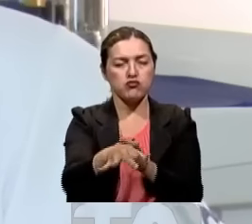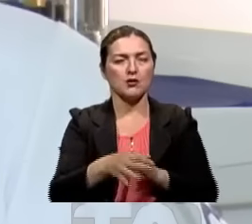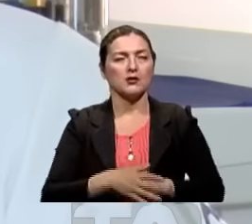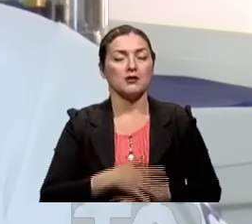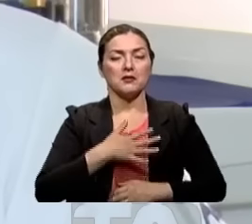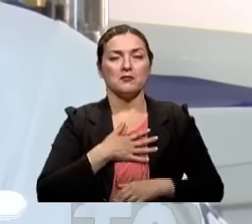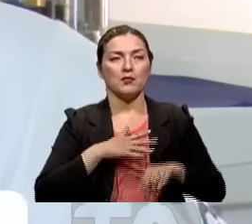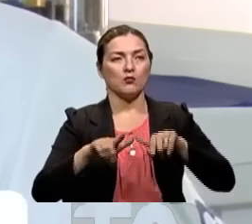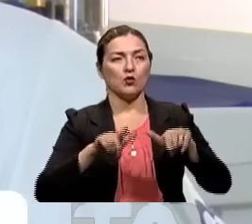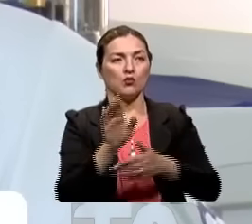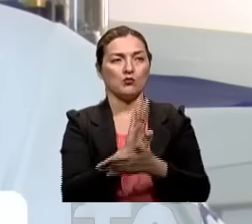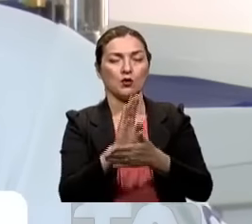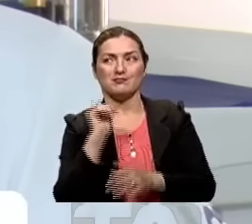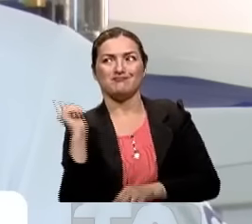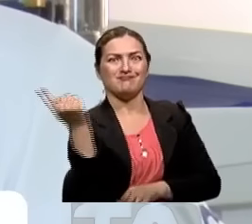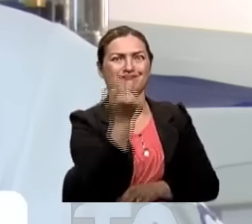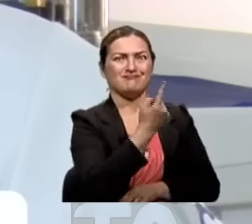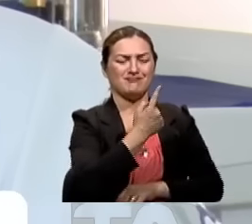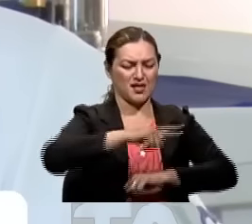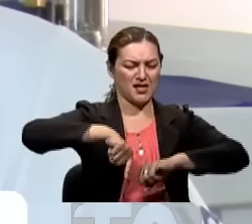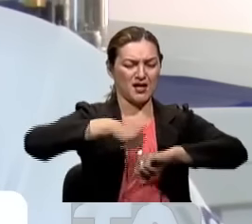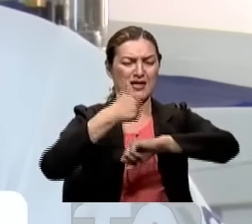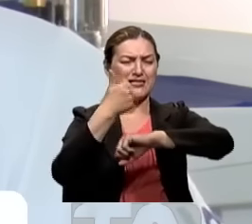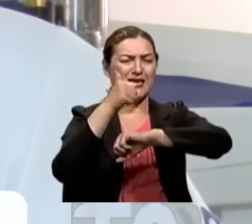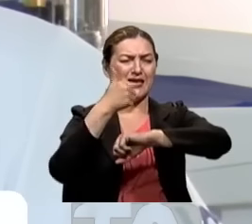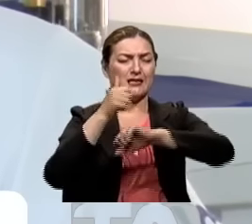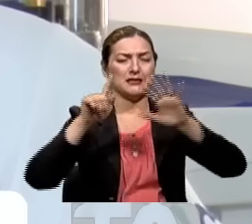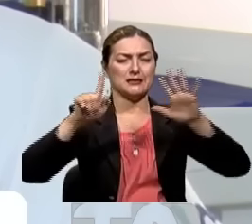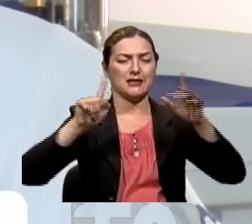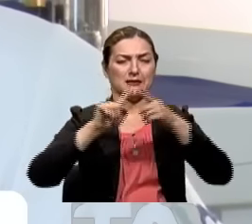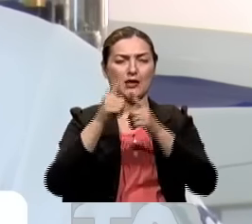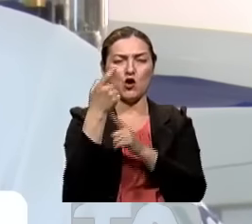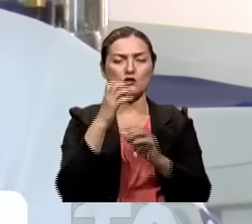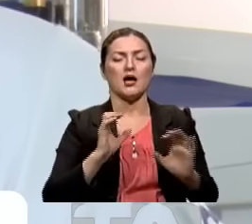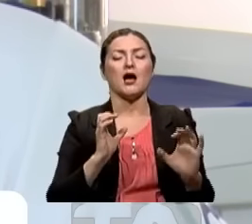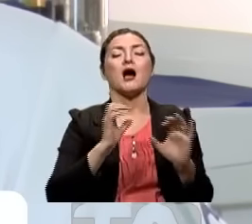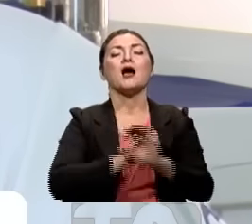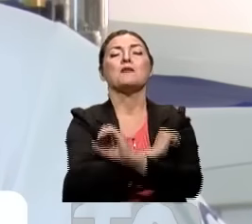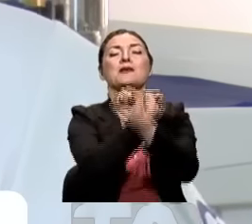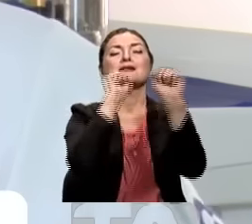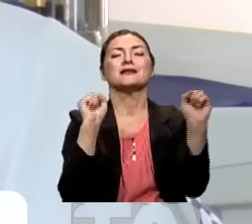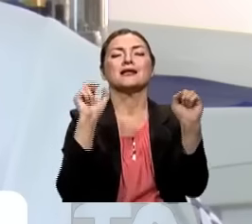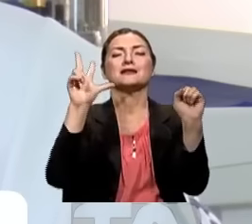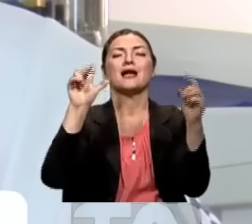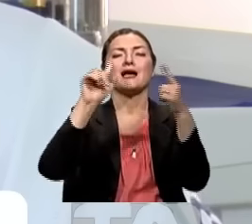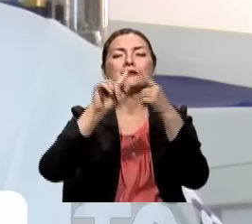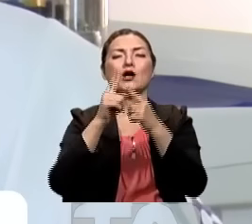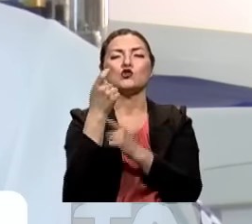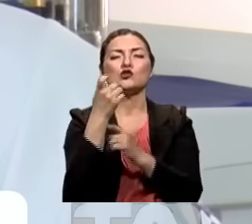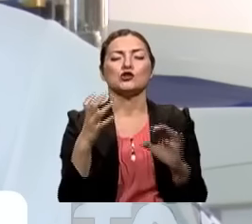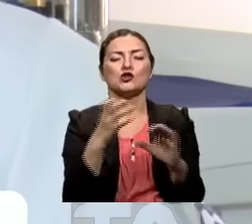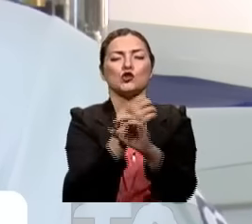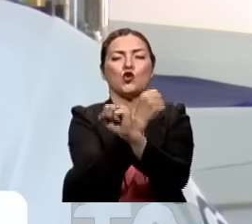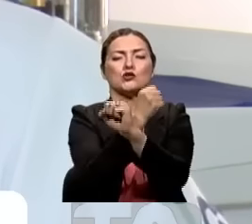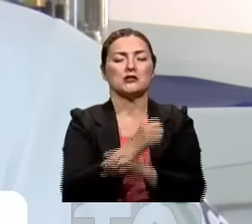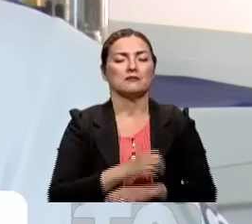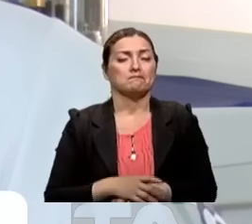sector, tenemos 10 horas de corte, de 6 a 11 de la mañana y de 3 a 8 de la noche. Son solo 4 horas que nosotros